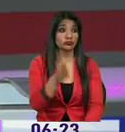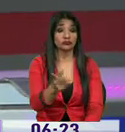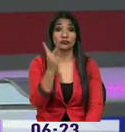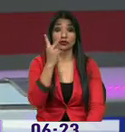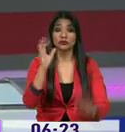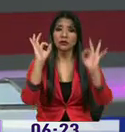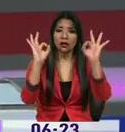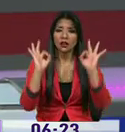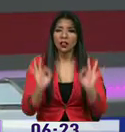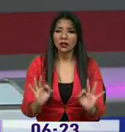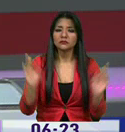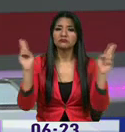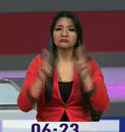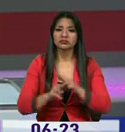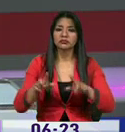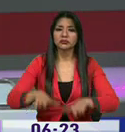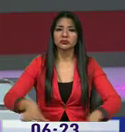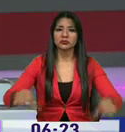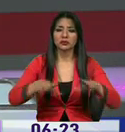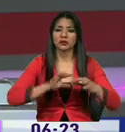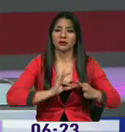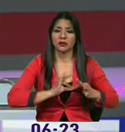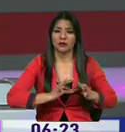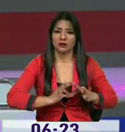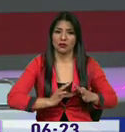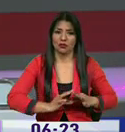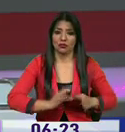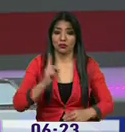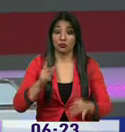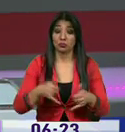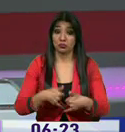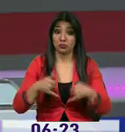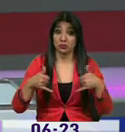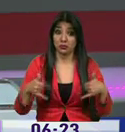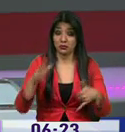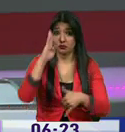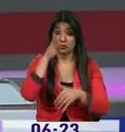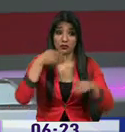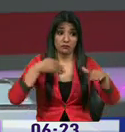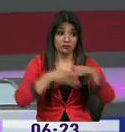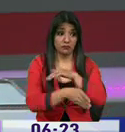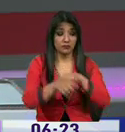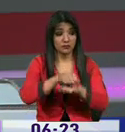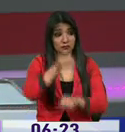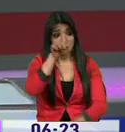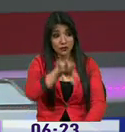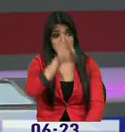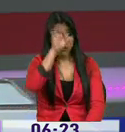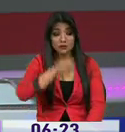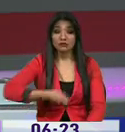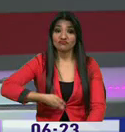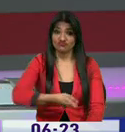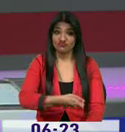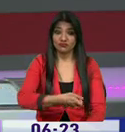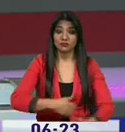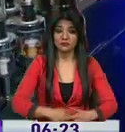diversión nocturnos en el sector de Calderón. Uno de los locales de Policía Nacional habría encontrado una arma blanca.